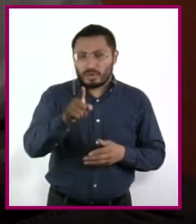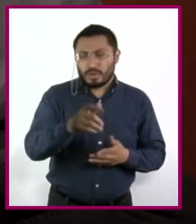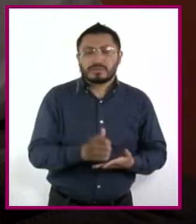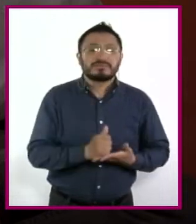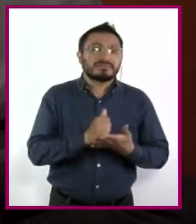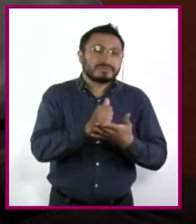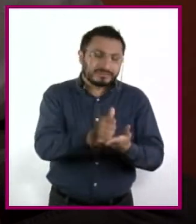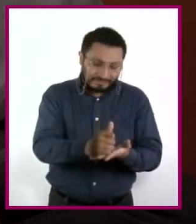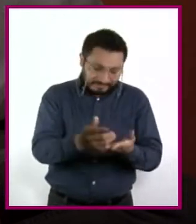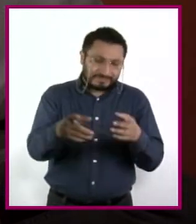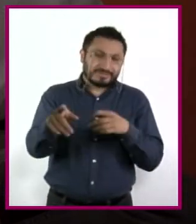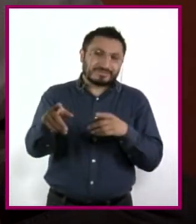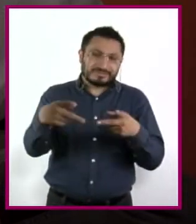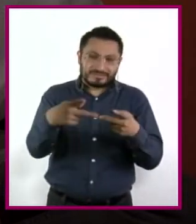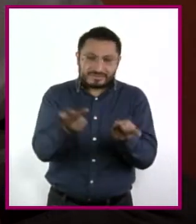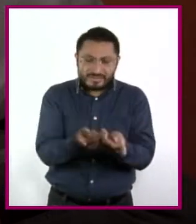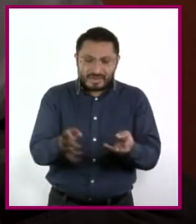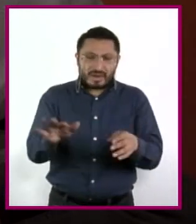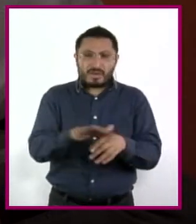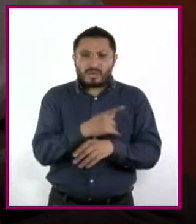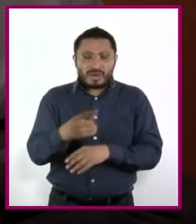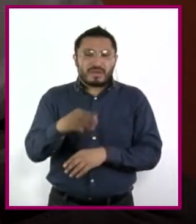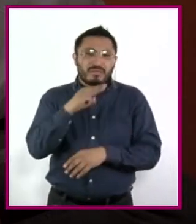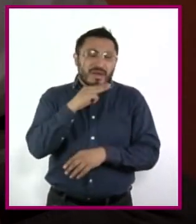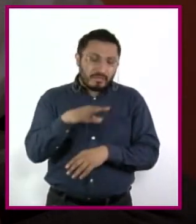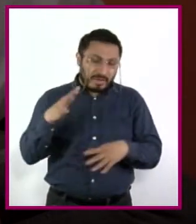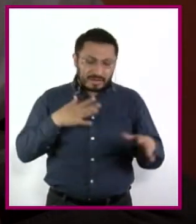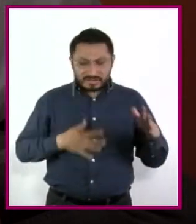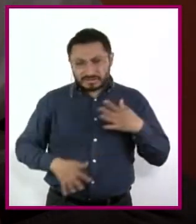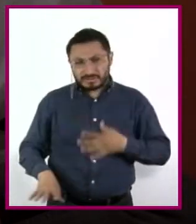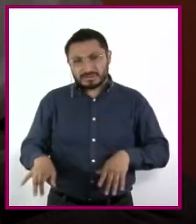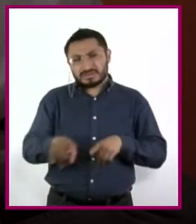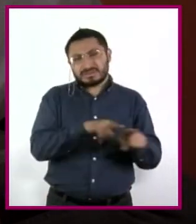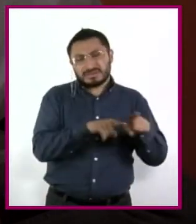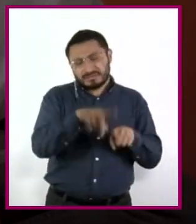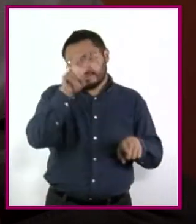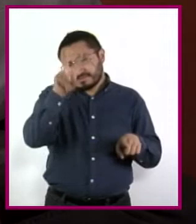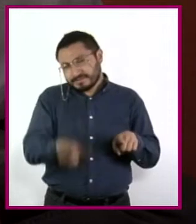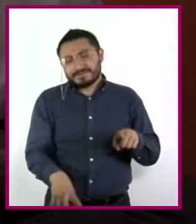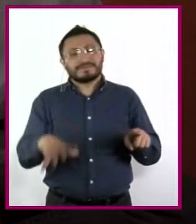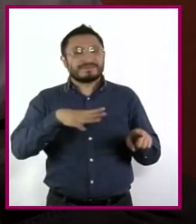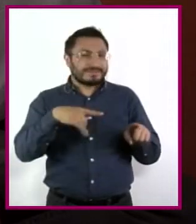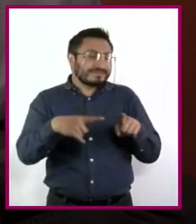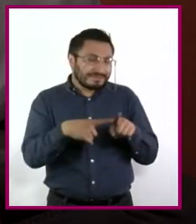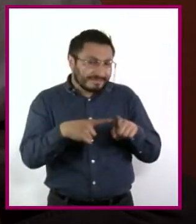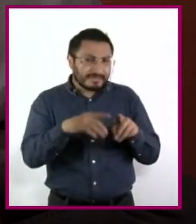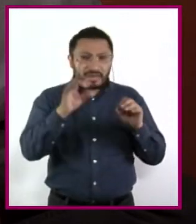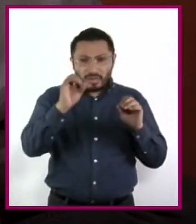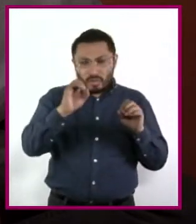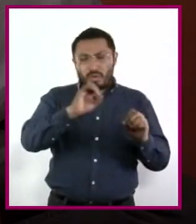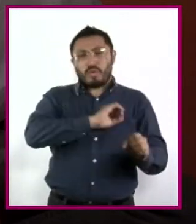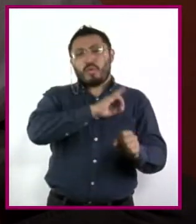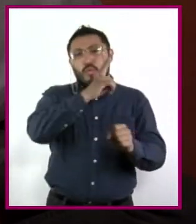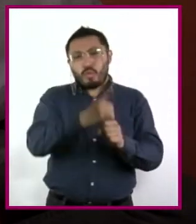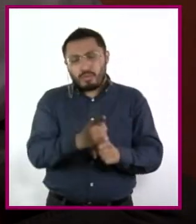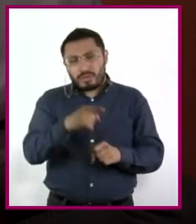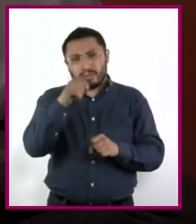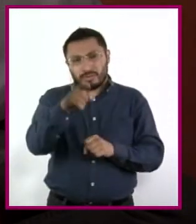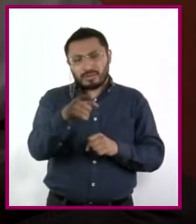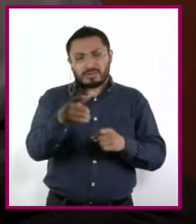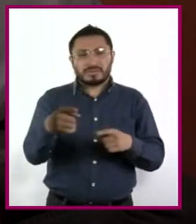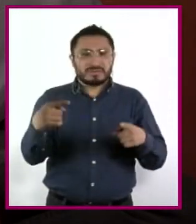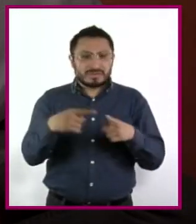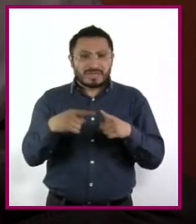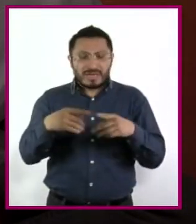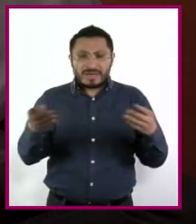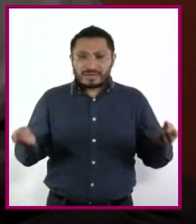porque tu mamá está cansadísima y tu hermano tiene mucha tarea. O tal vez puedas verlo como una oportunidad para intercambiar esta tarea